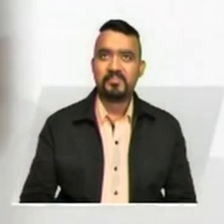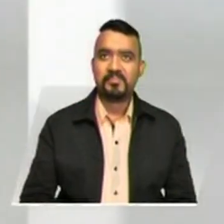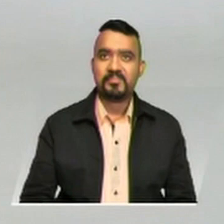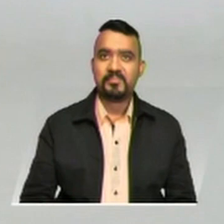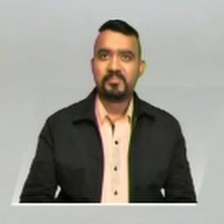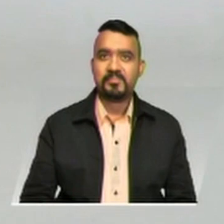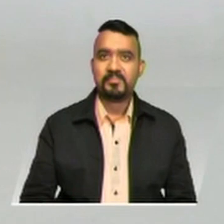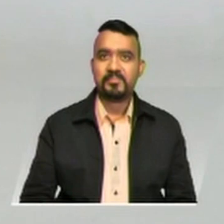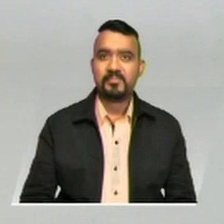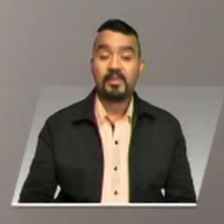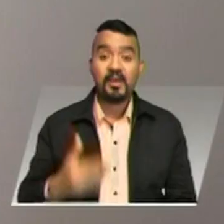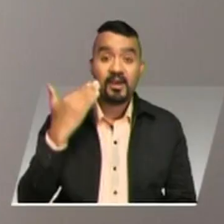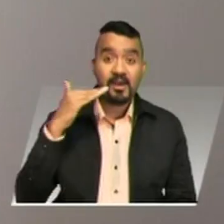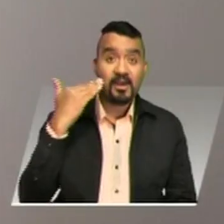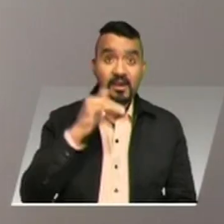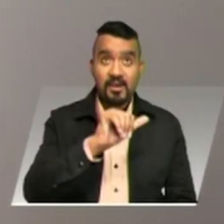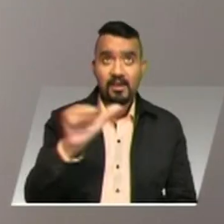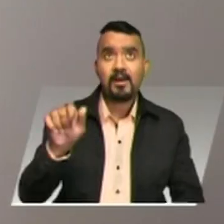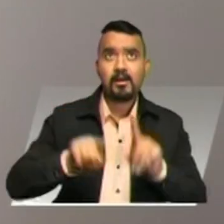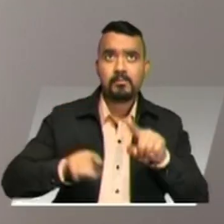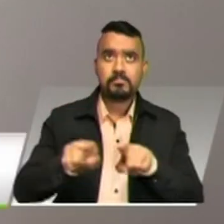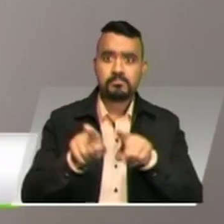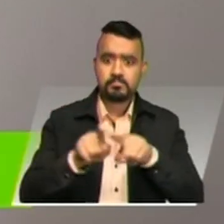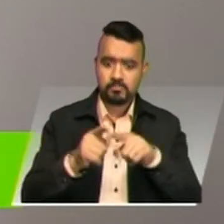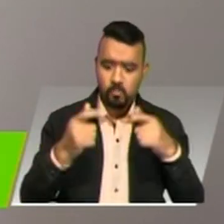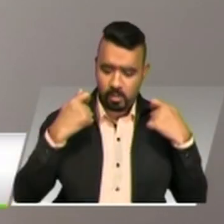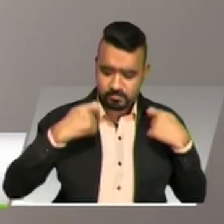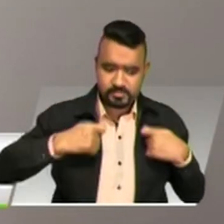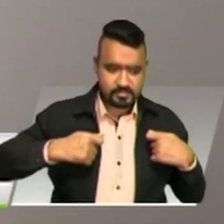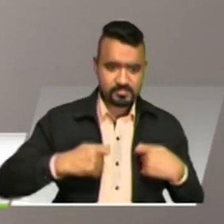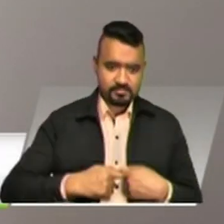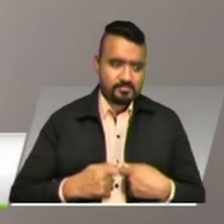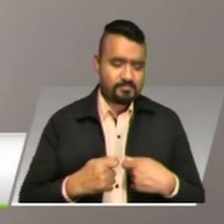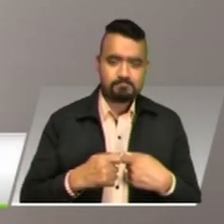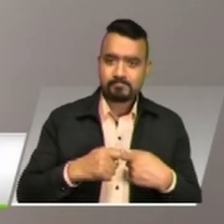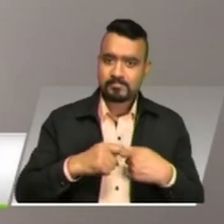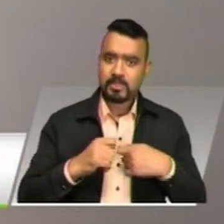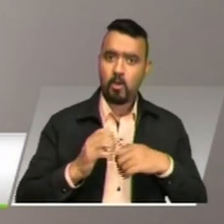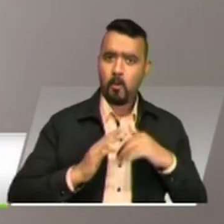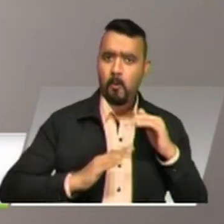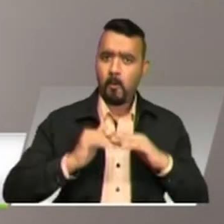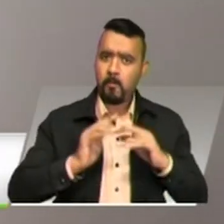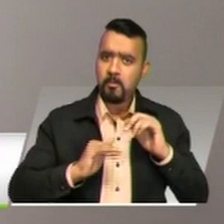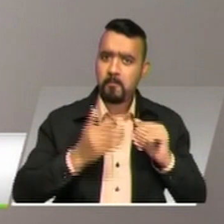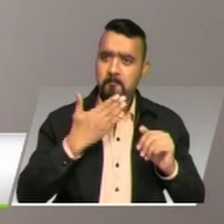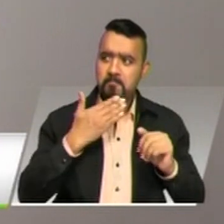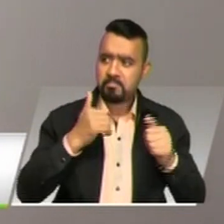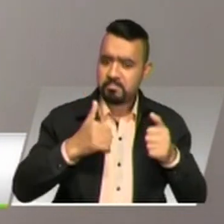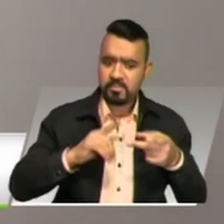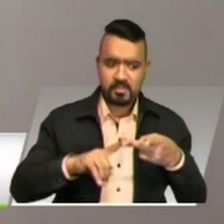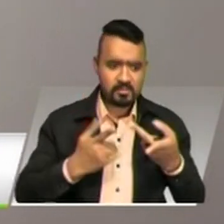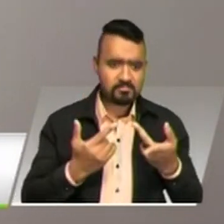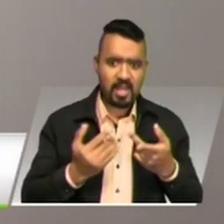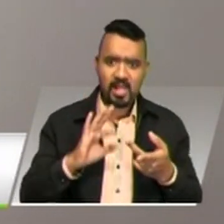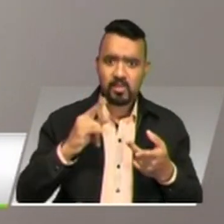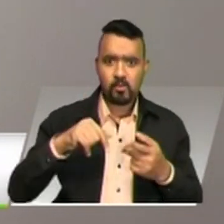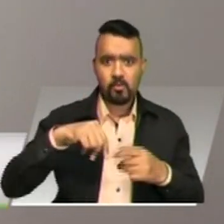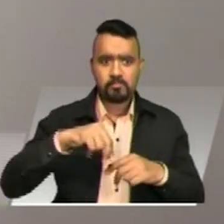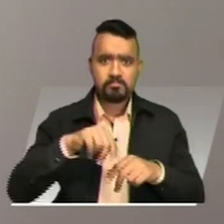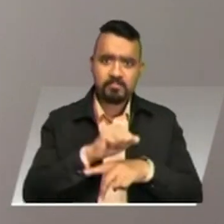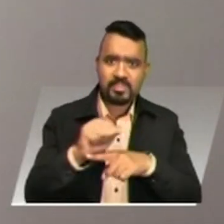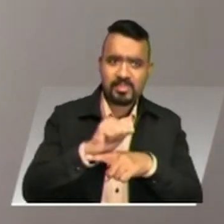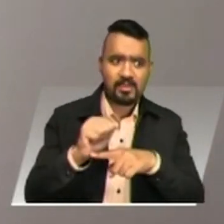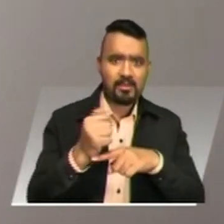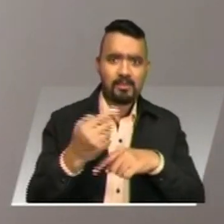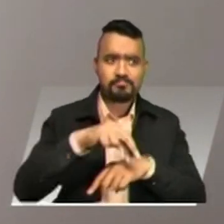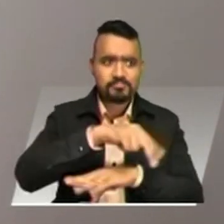brindó comodidad protección nos brindó seguridad a la hora de realizar nuestros ejercicios